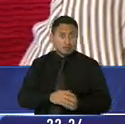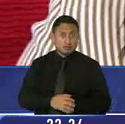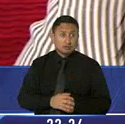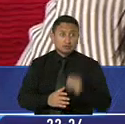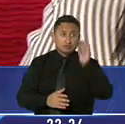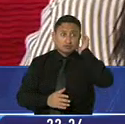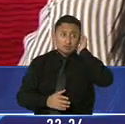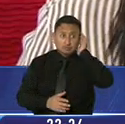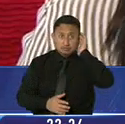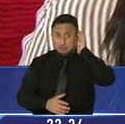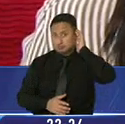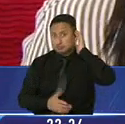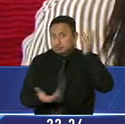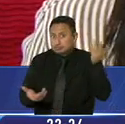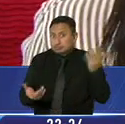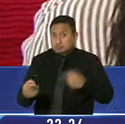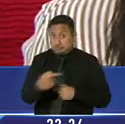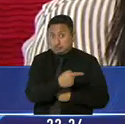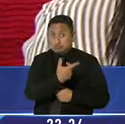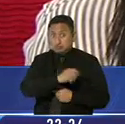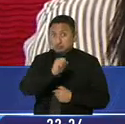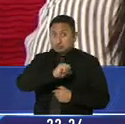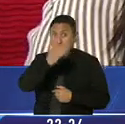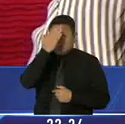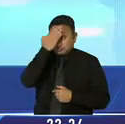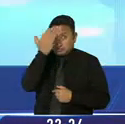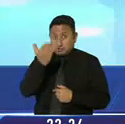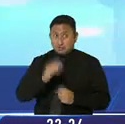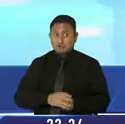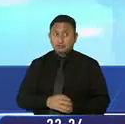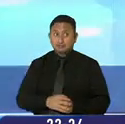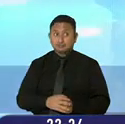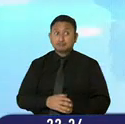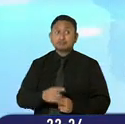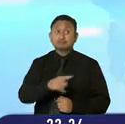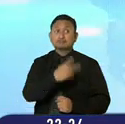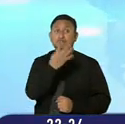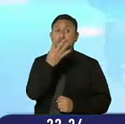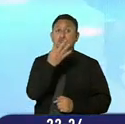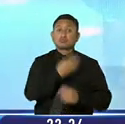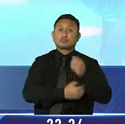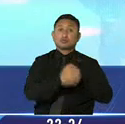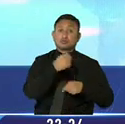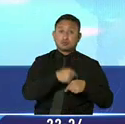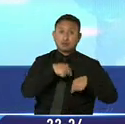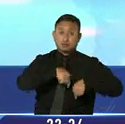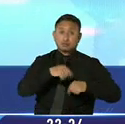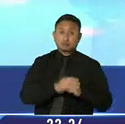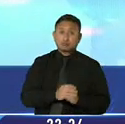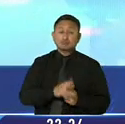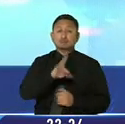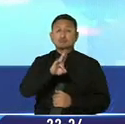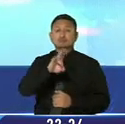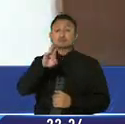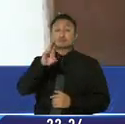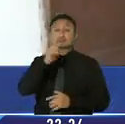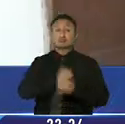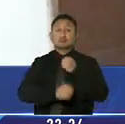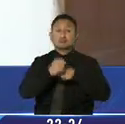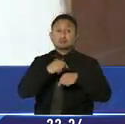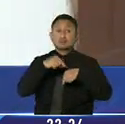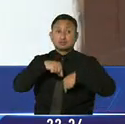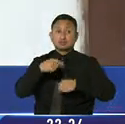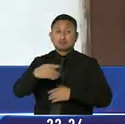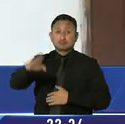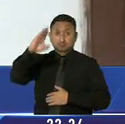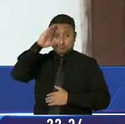quiere decir que él sí sabía lo que había hecho. Vaca, hace 4 años que ocurrió el accidente, tenía 77 años y estuvo bajo arresto